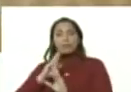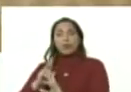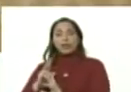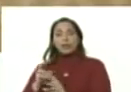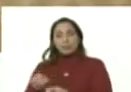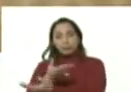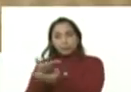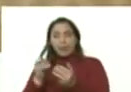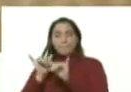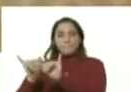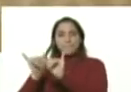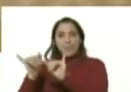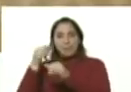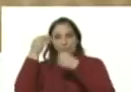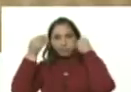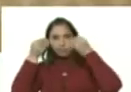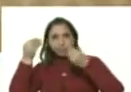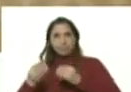dado con sus propias acciones.